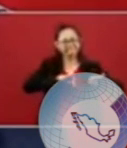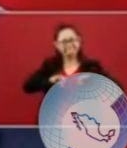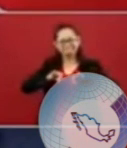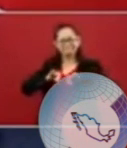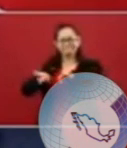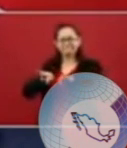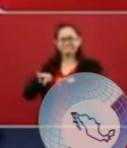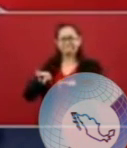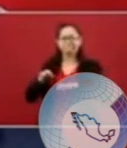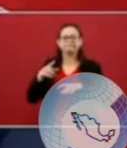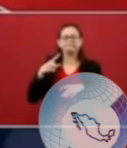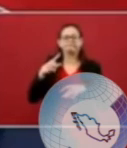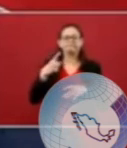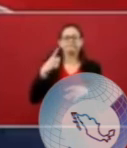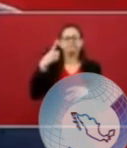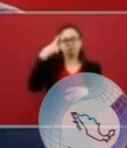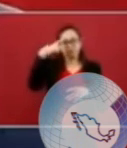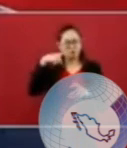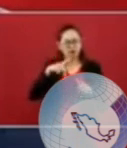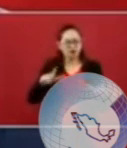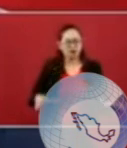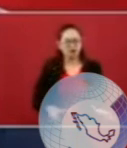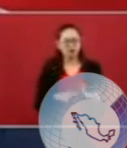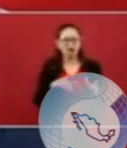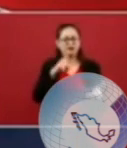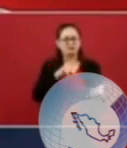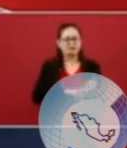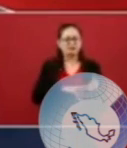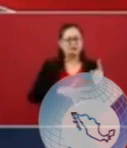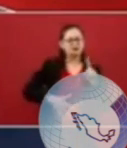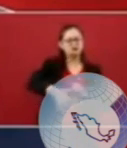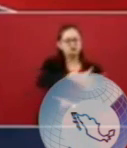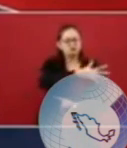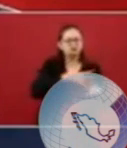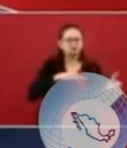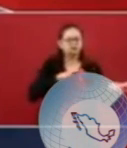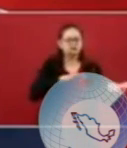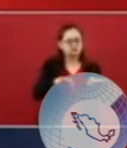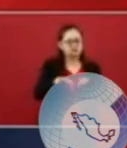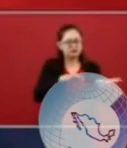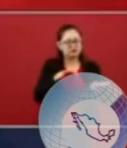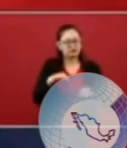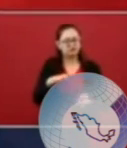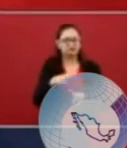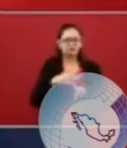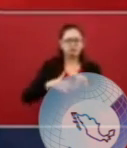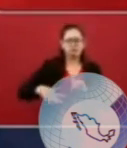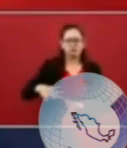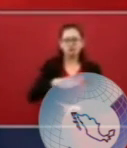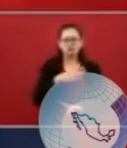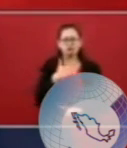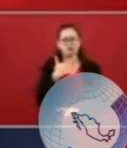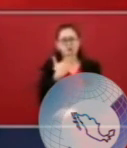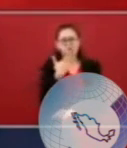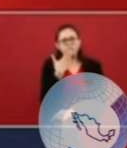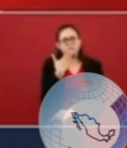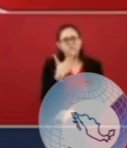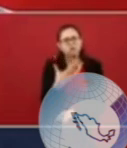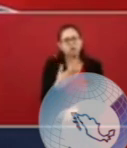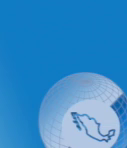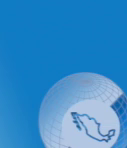Para que haya trabajo, haya bienestar, beneficio de la